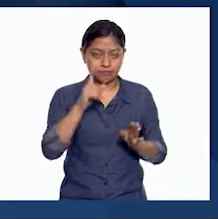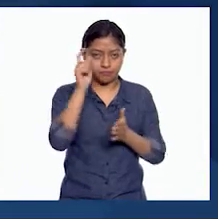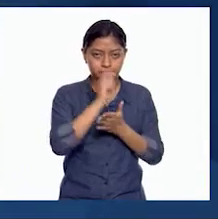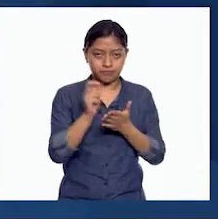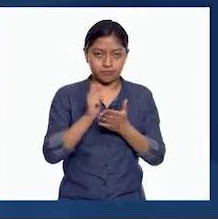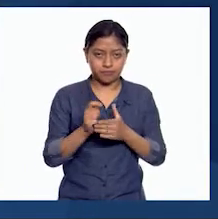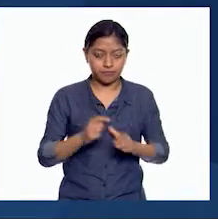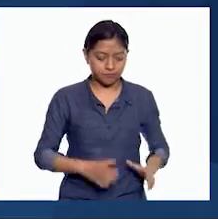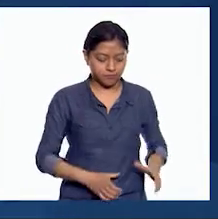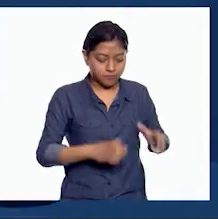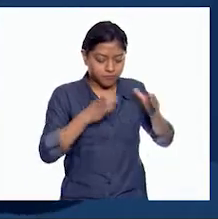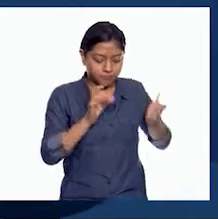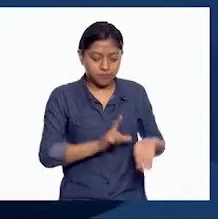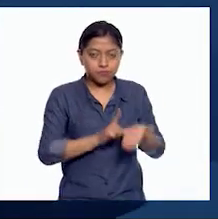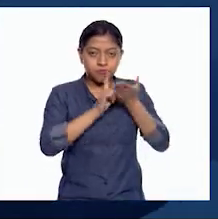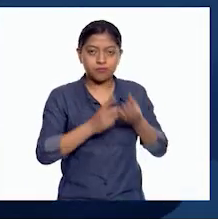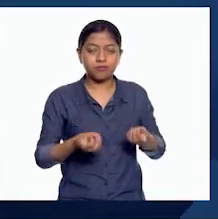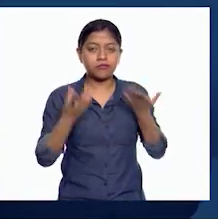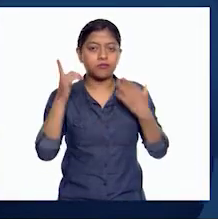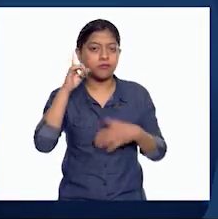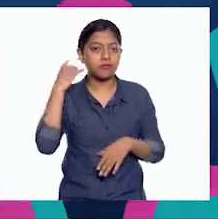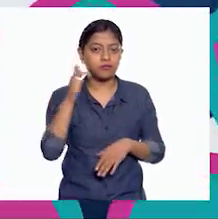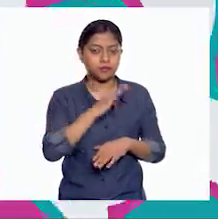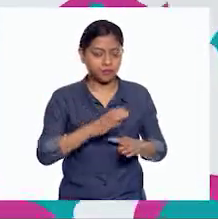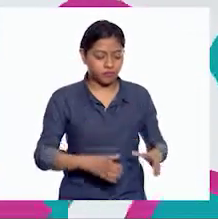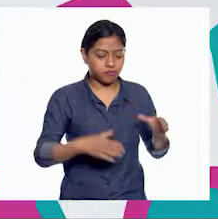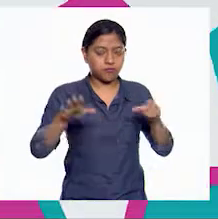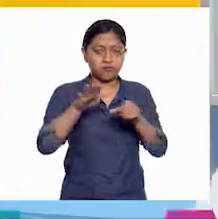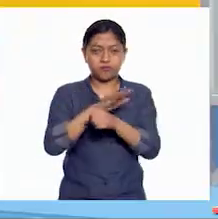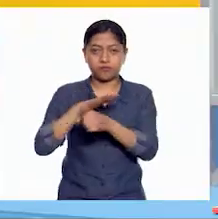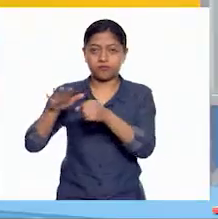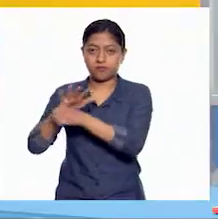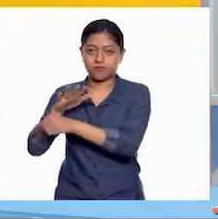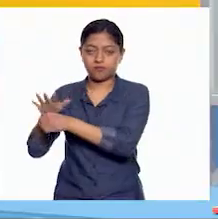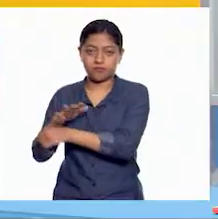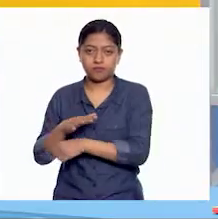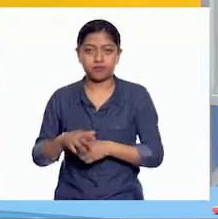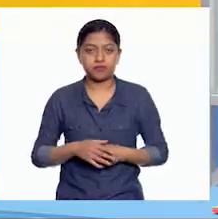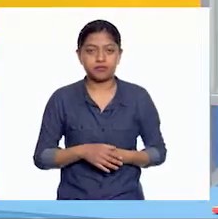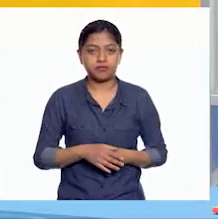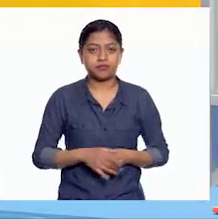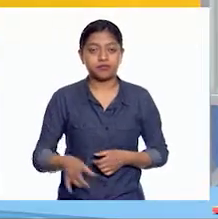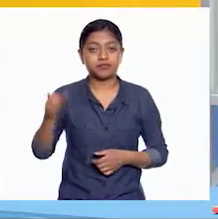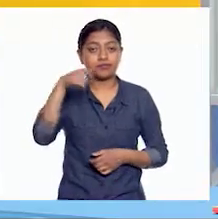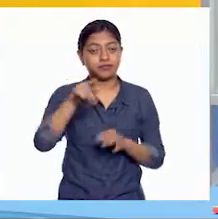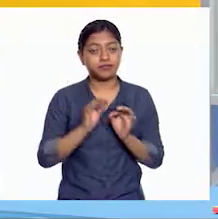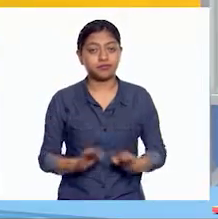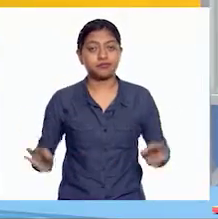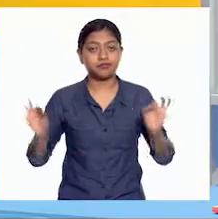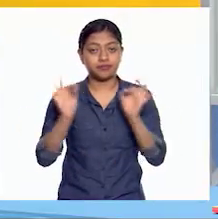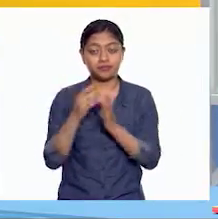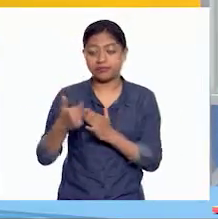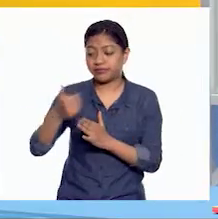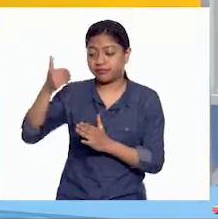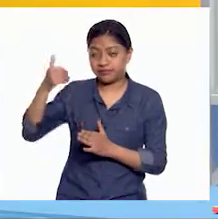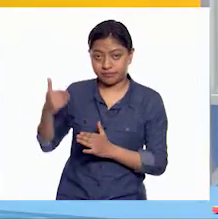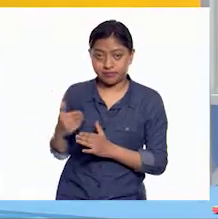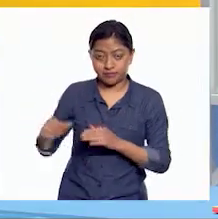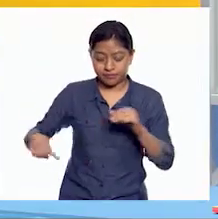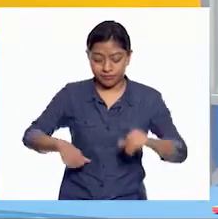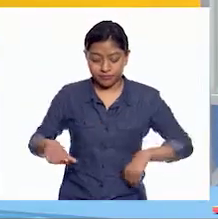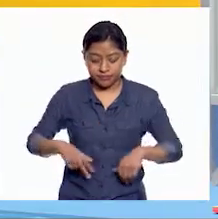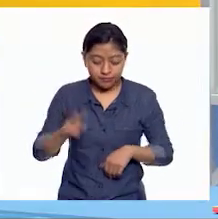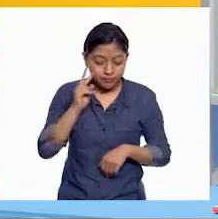tres capacidades diferentes que puedan tener los garrafones. Es muy importante recuperar la información que nos brinda un